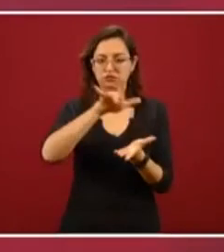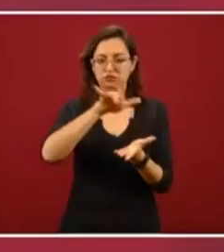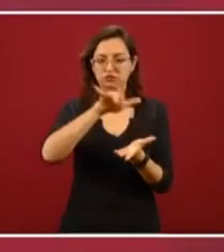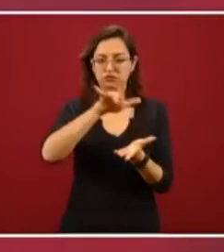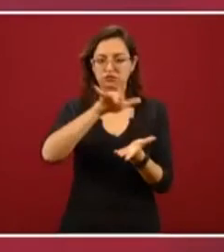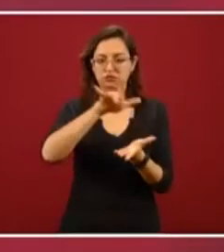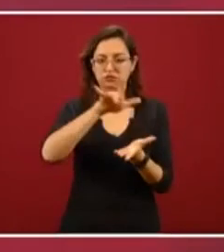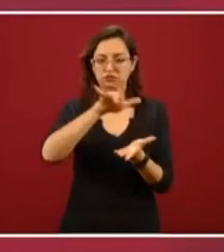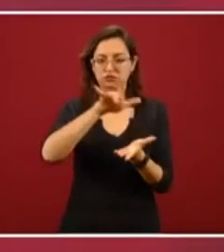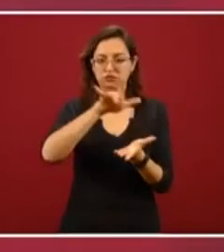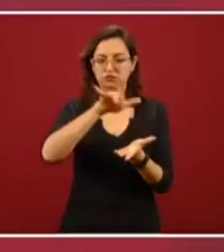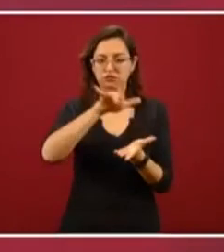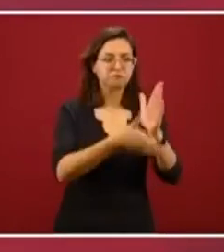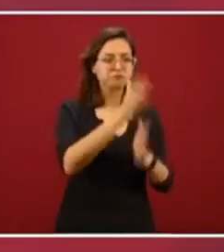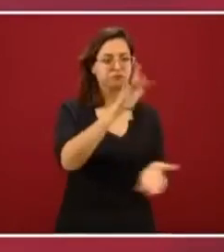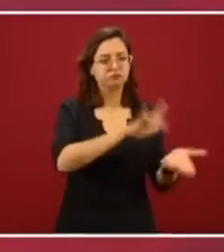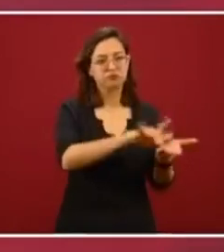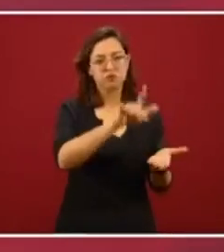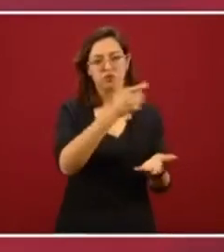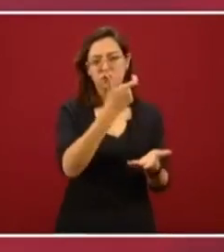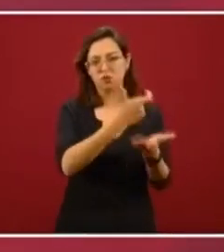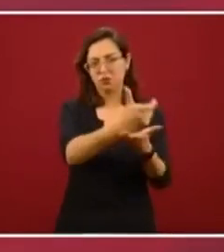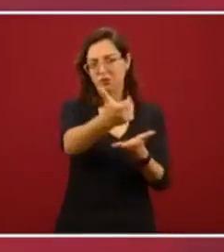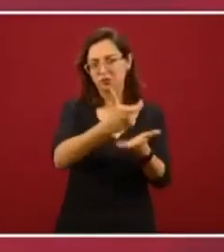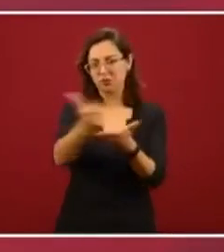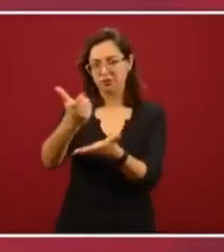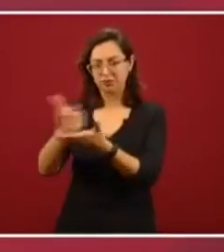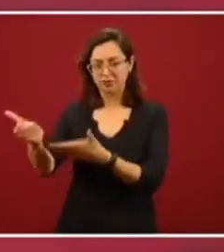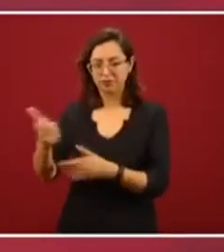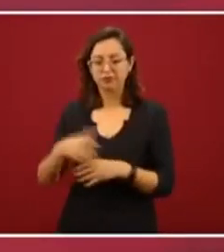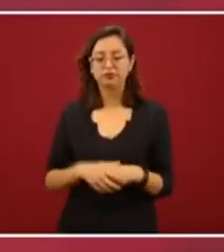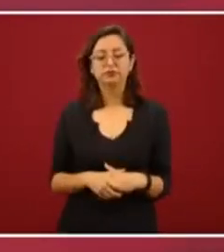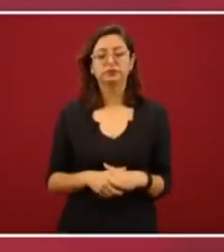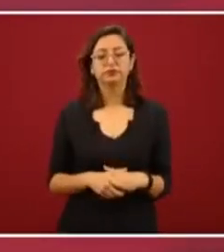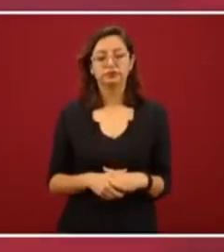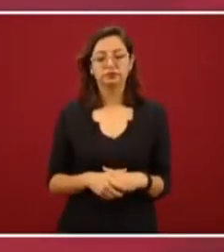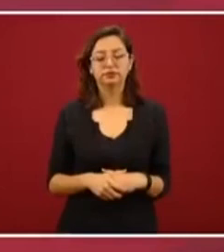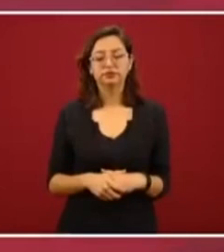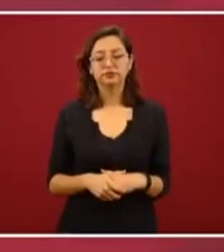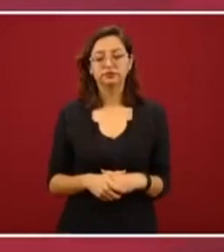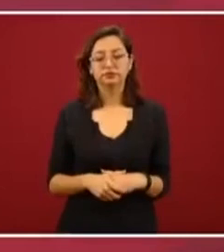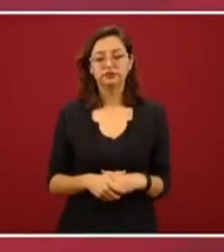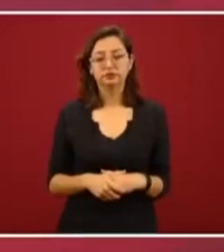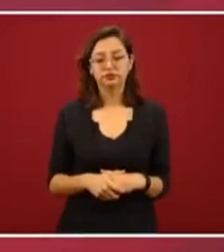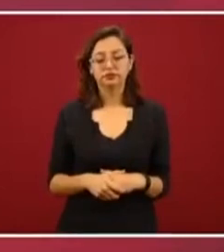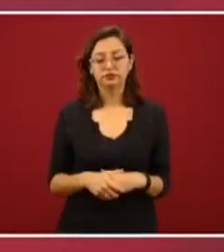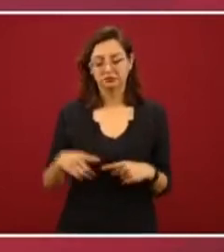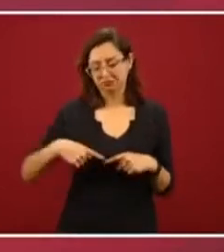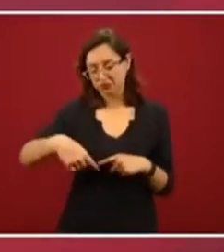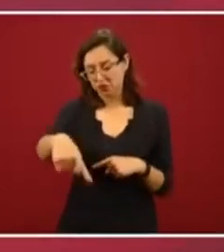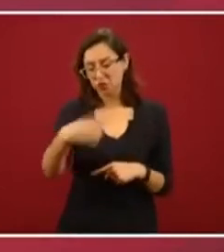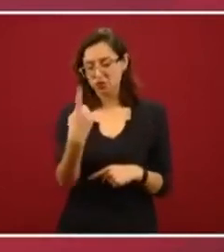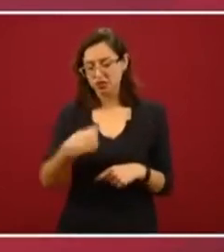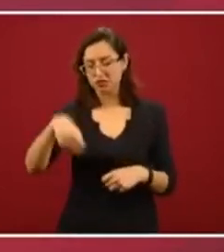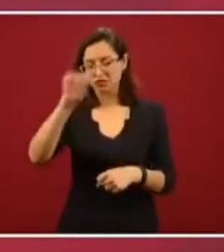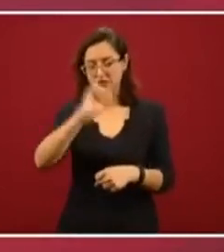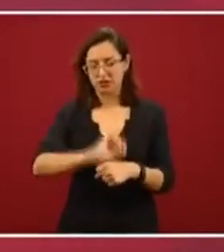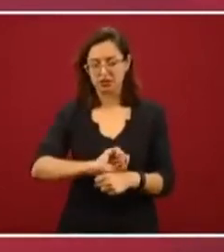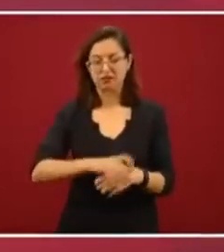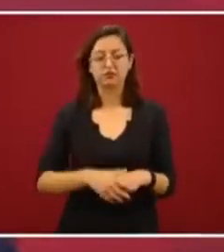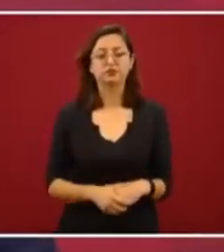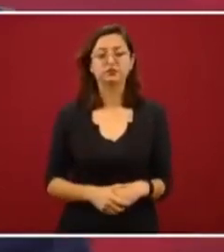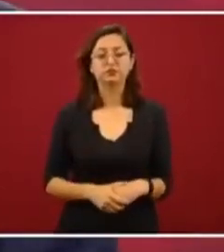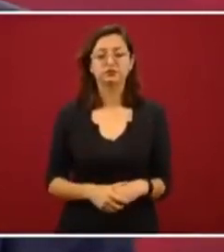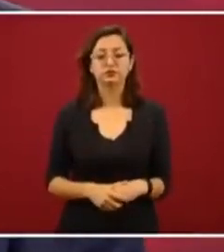de los programas de bienestar para que les lleguen los recursos. El día de